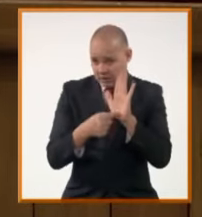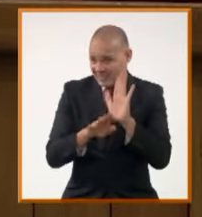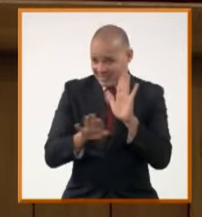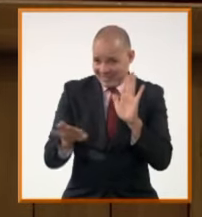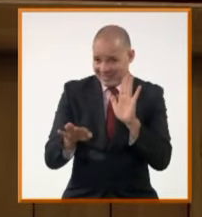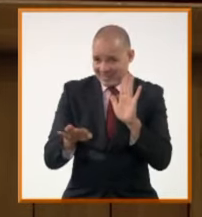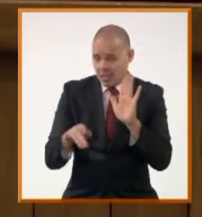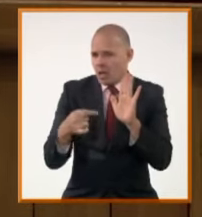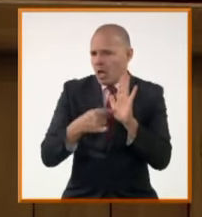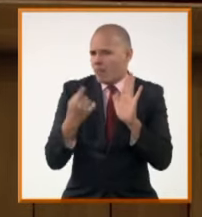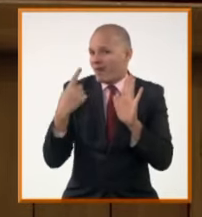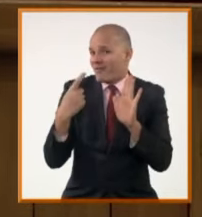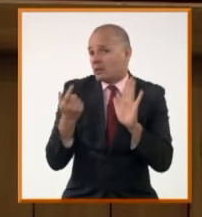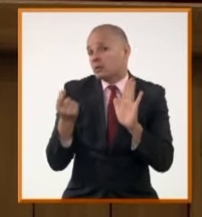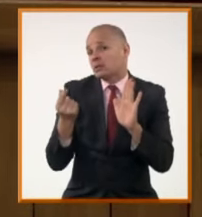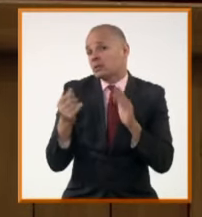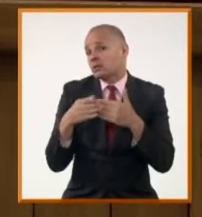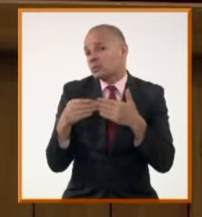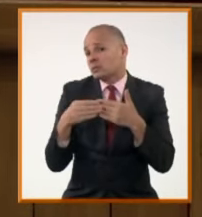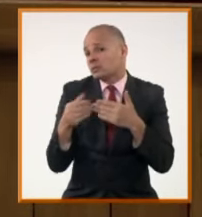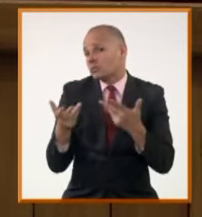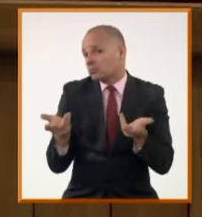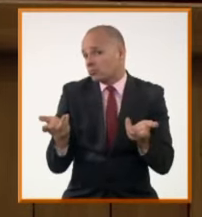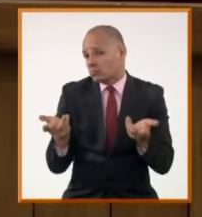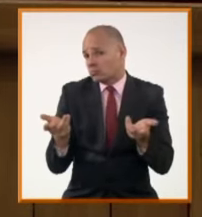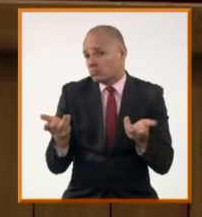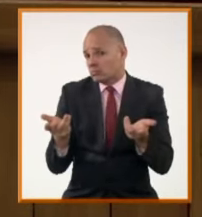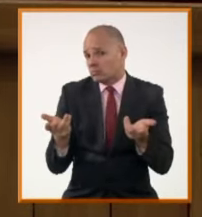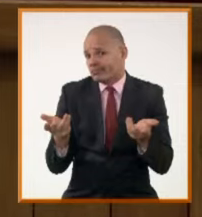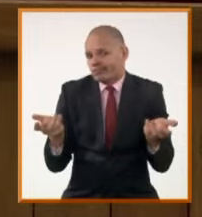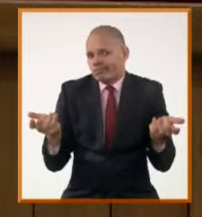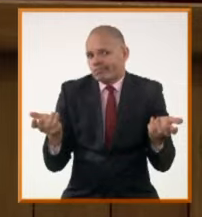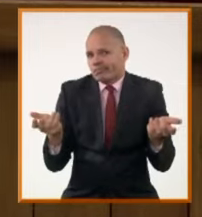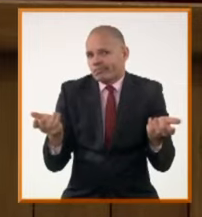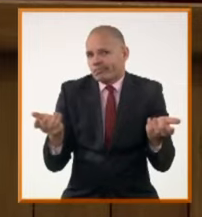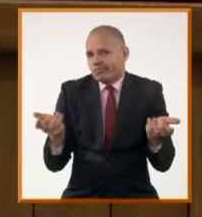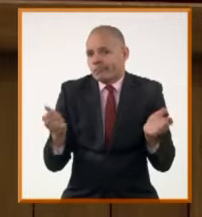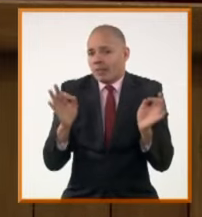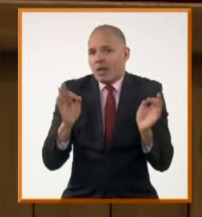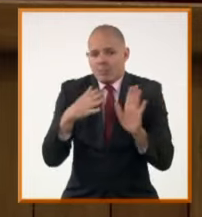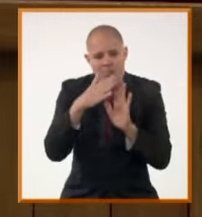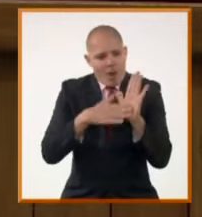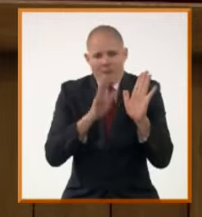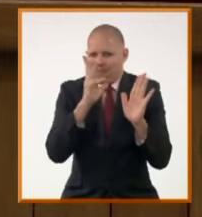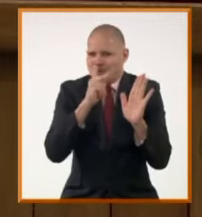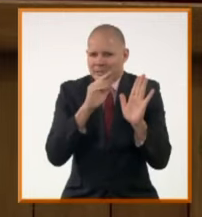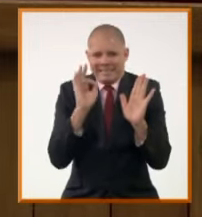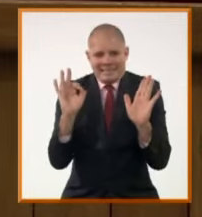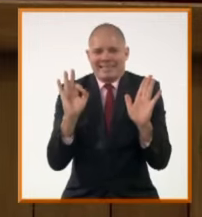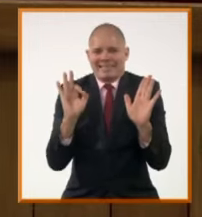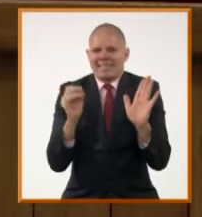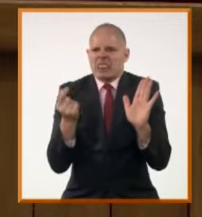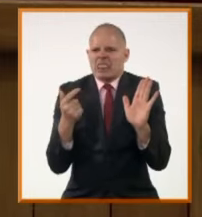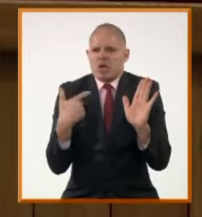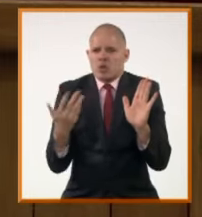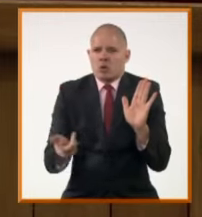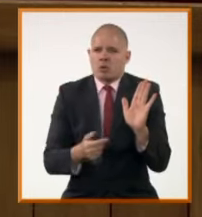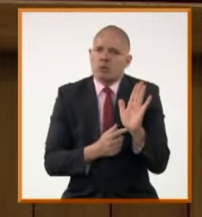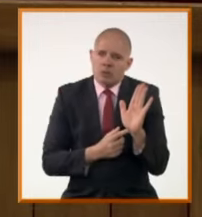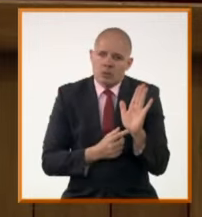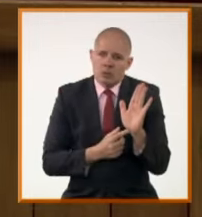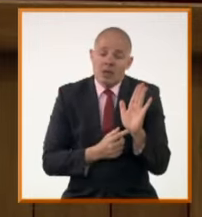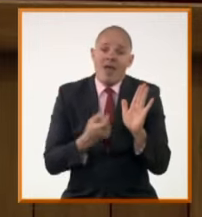los ingresos en divisa en el país. Y a pesar del bloqueo, a pesar de varias cuestiones que ya hemos